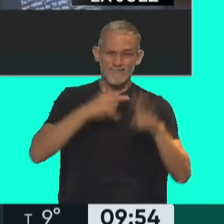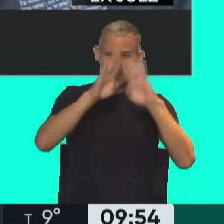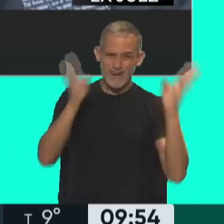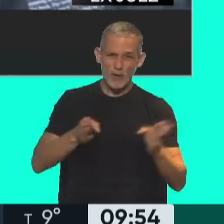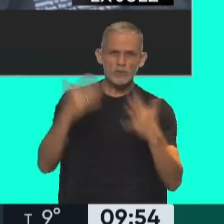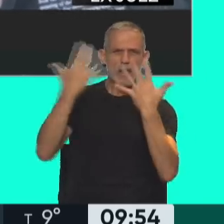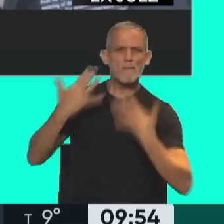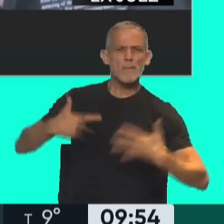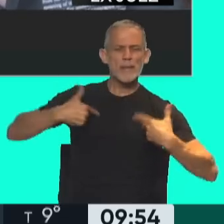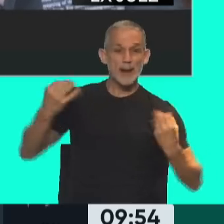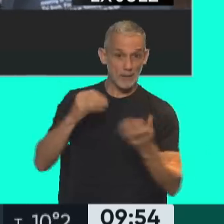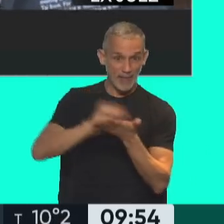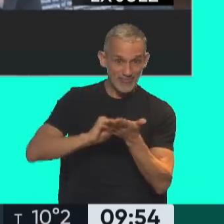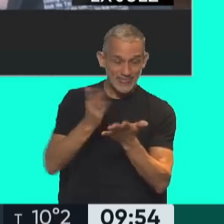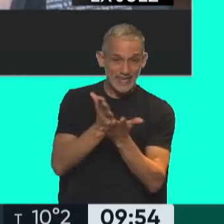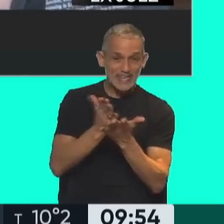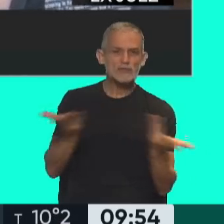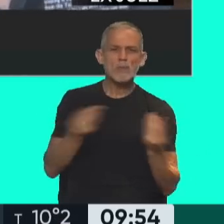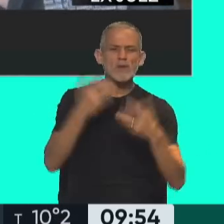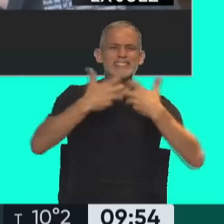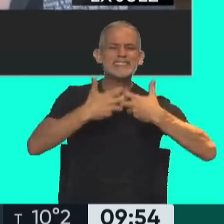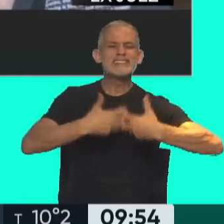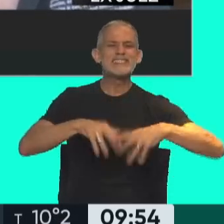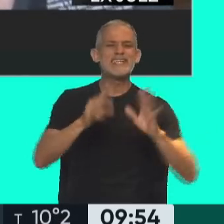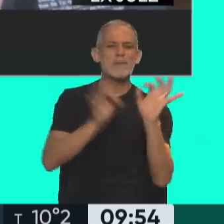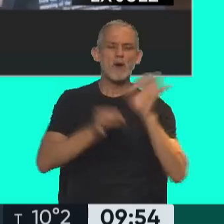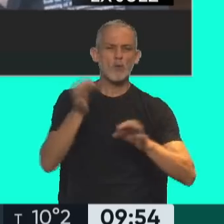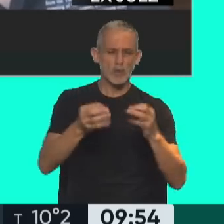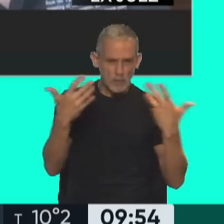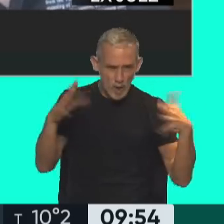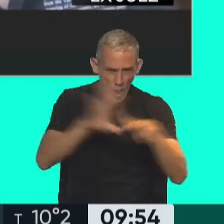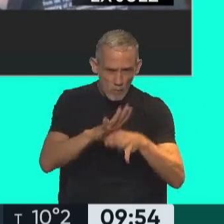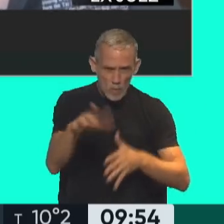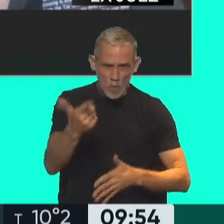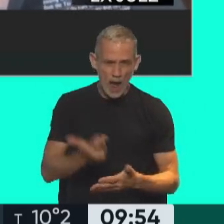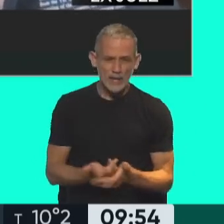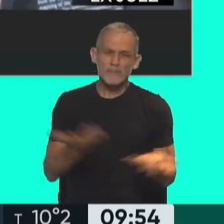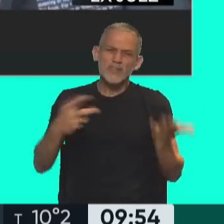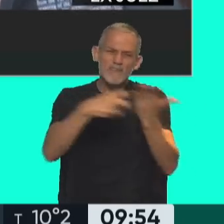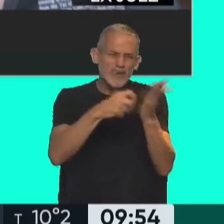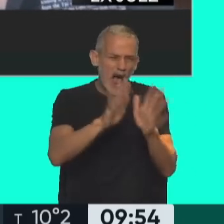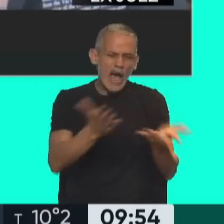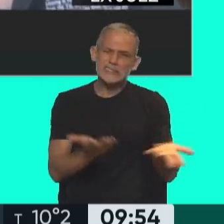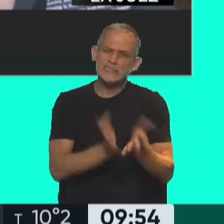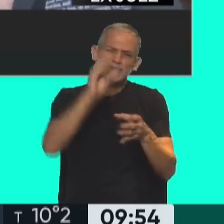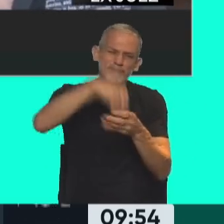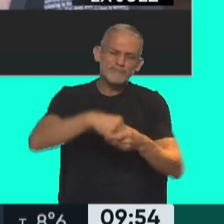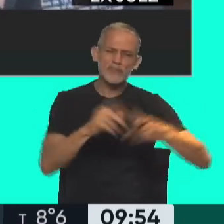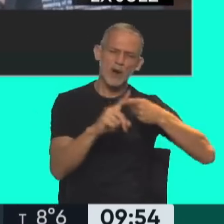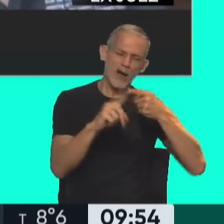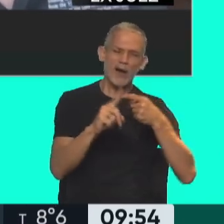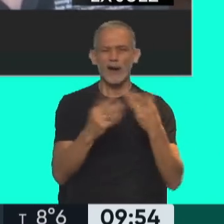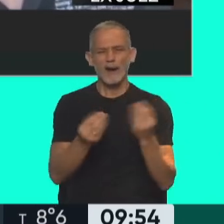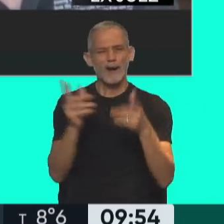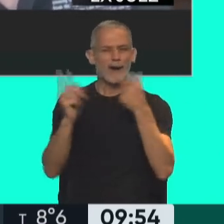preparaba en derecho para un sistema que funciona buena voy no está funcionando con fiscales que integran en los pernos puede